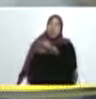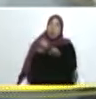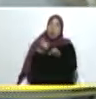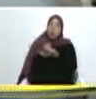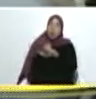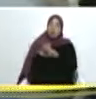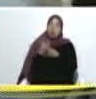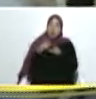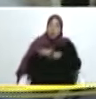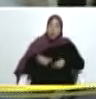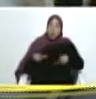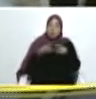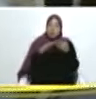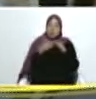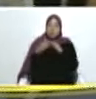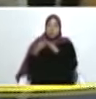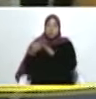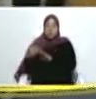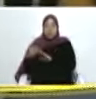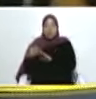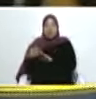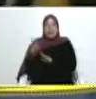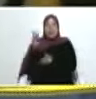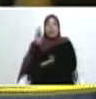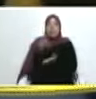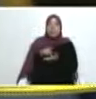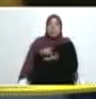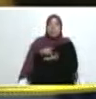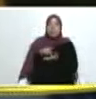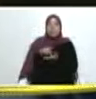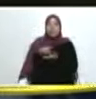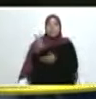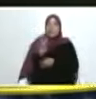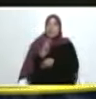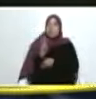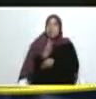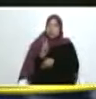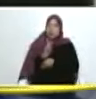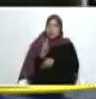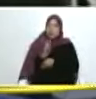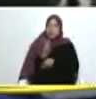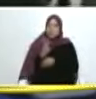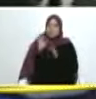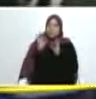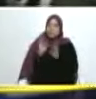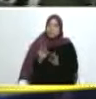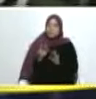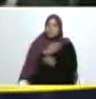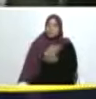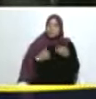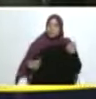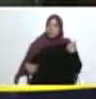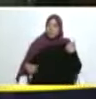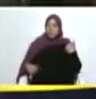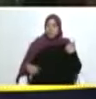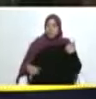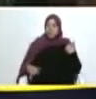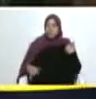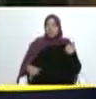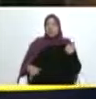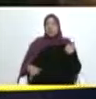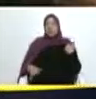que se hizo en el seno del pueblo venezolano, en el territorio, y específicamente, presidente, esta